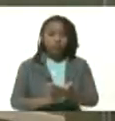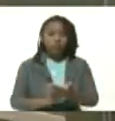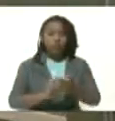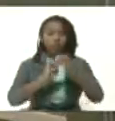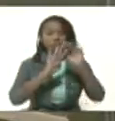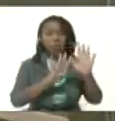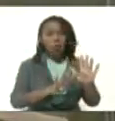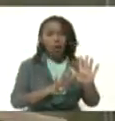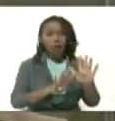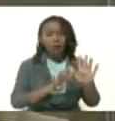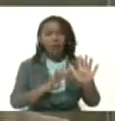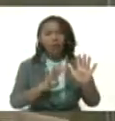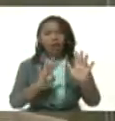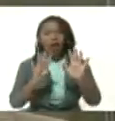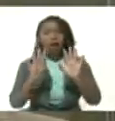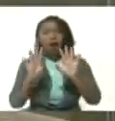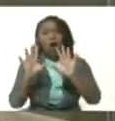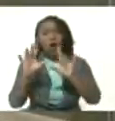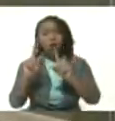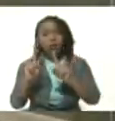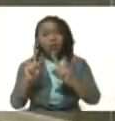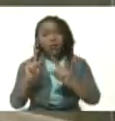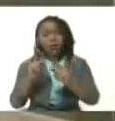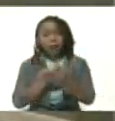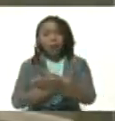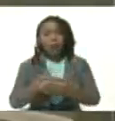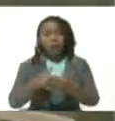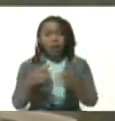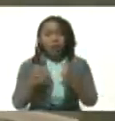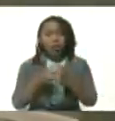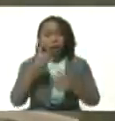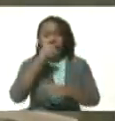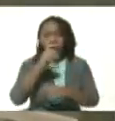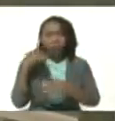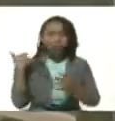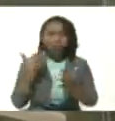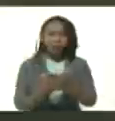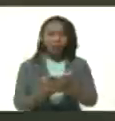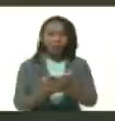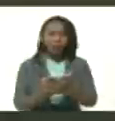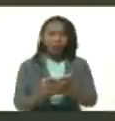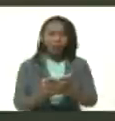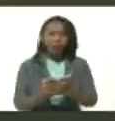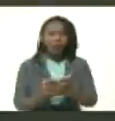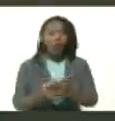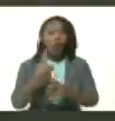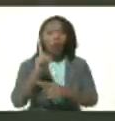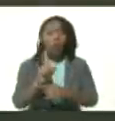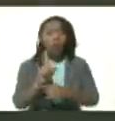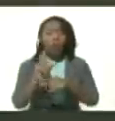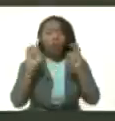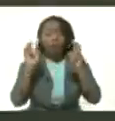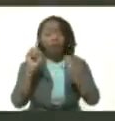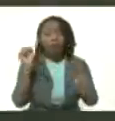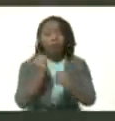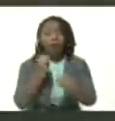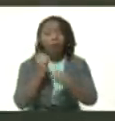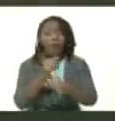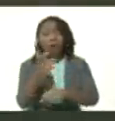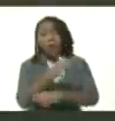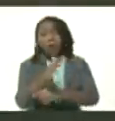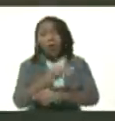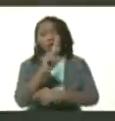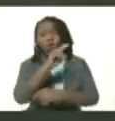9 a 11 millones de unidades año. Tenemos una plantilla de trabajadores, aproximadamente un poco